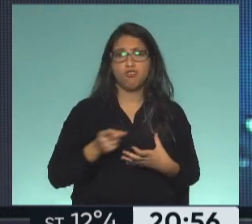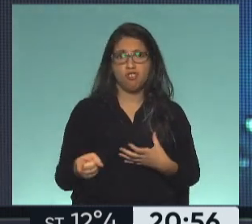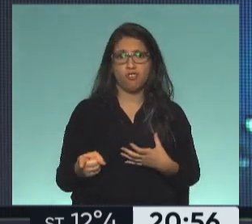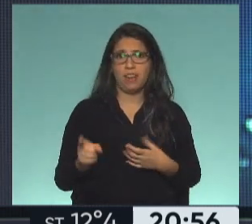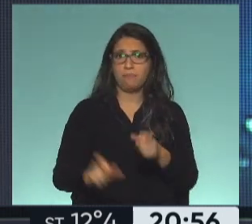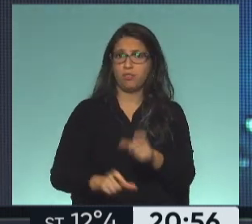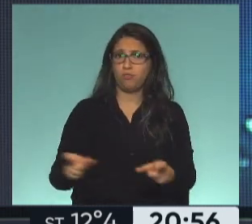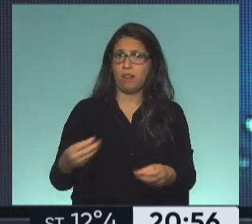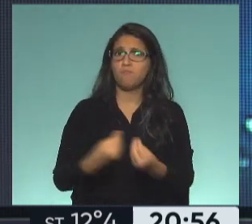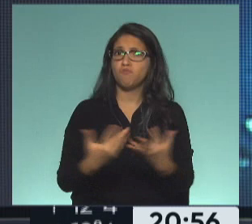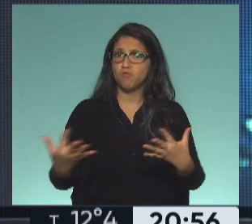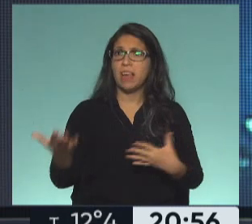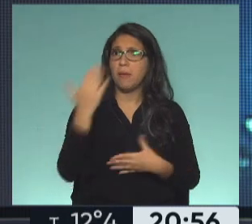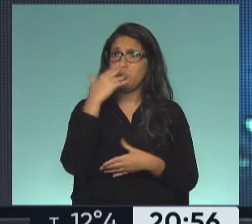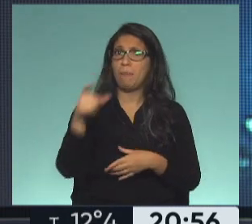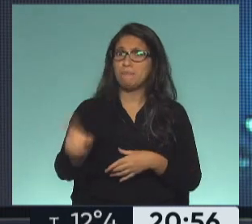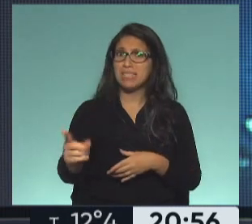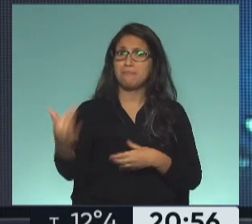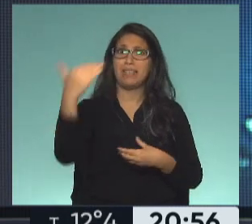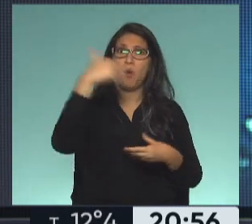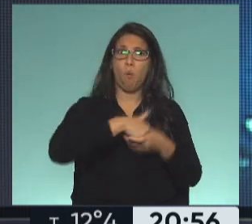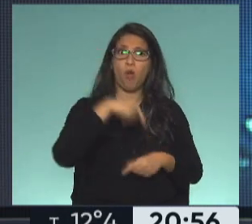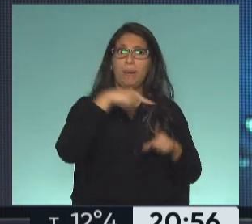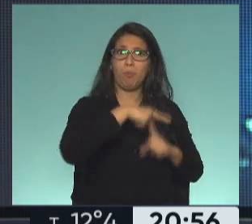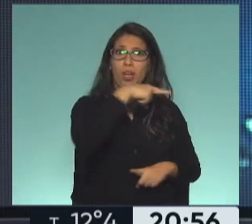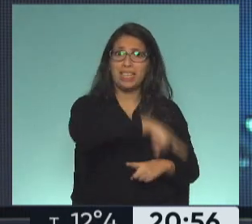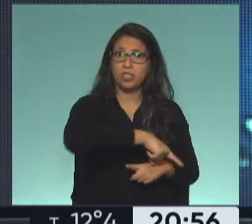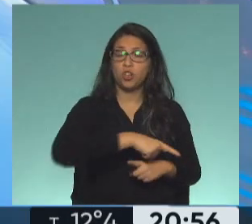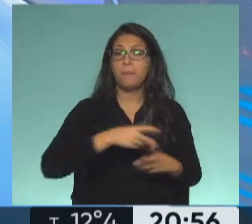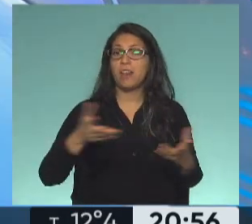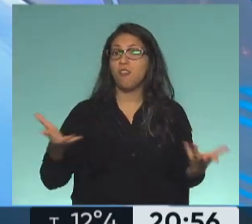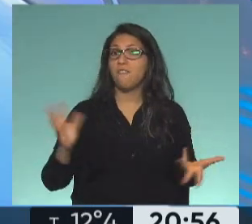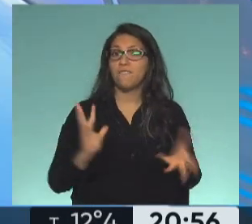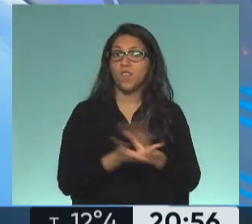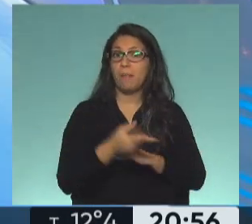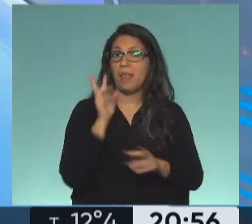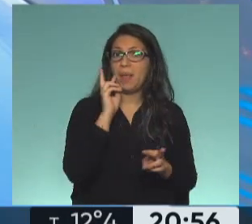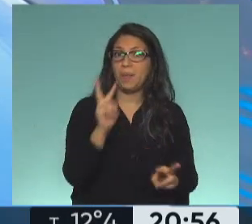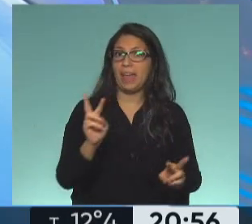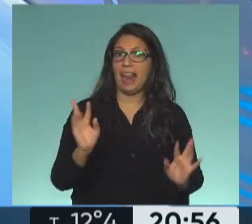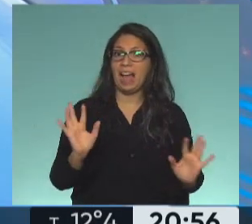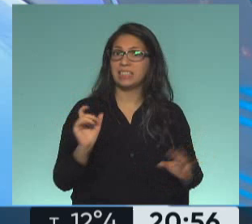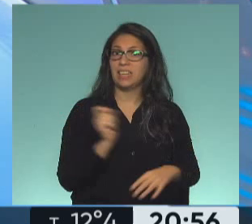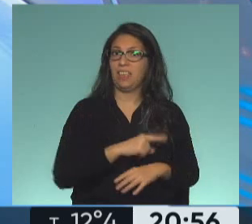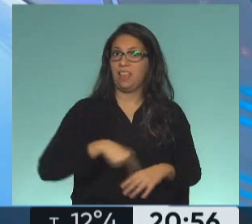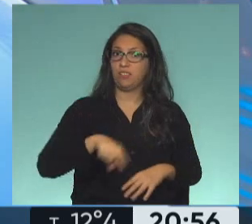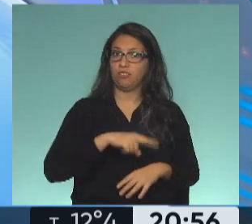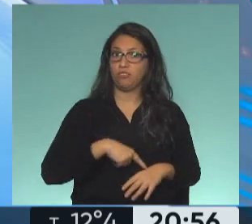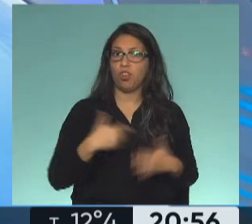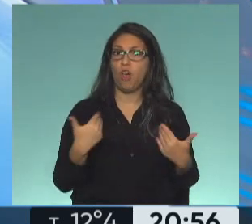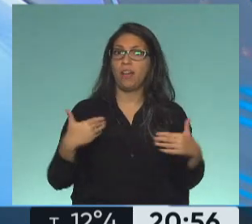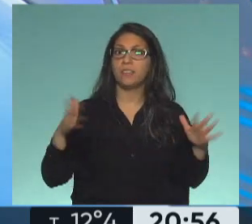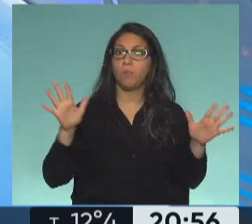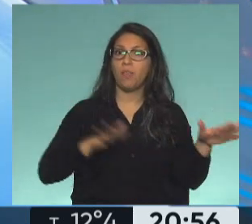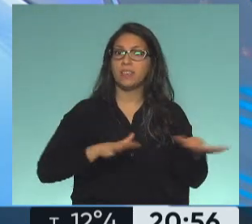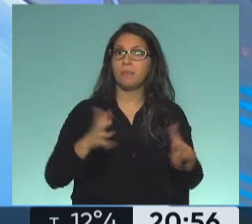mucha gente que los va a votar. Digo esto porque es como ellos ven las posibilidades de